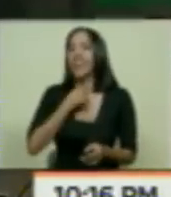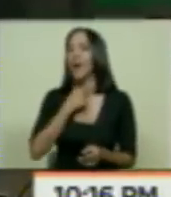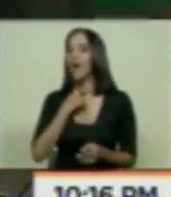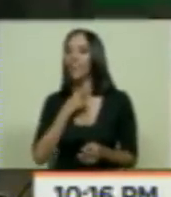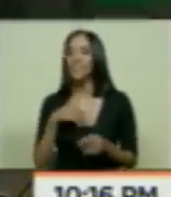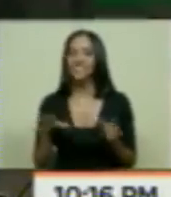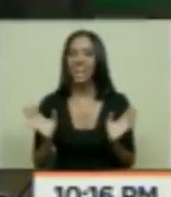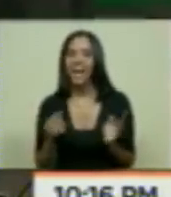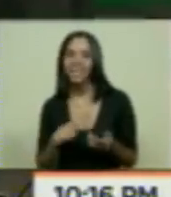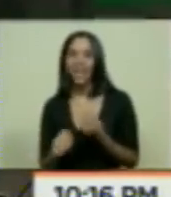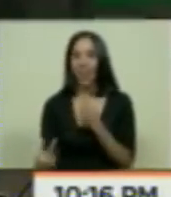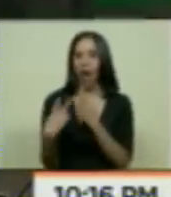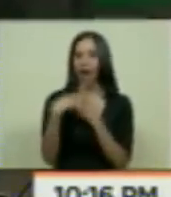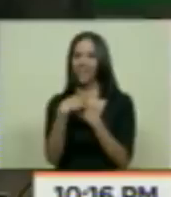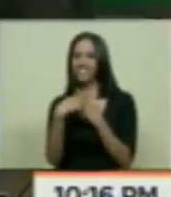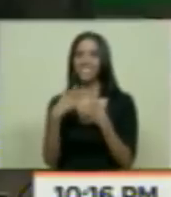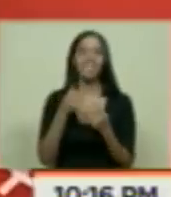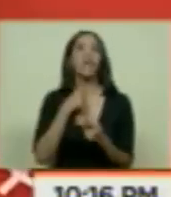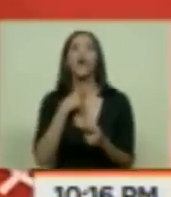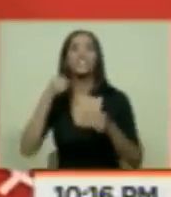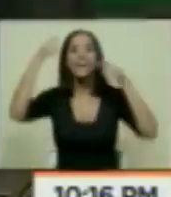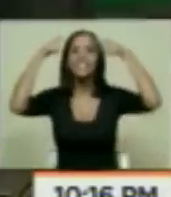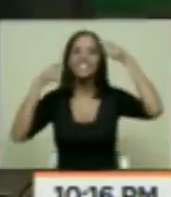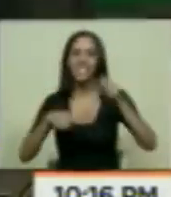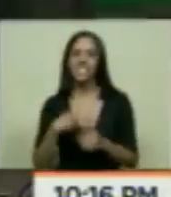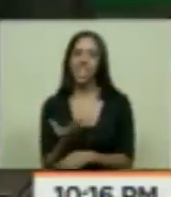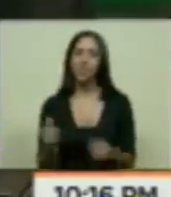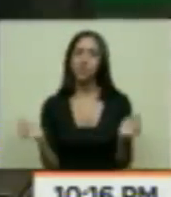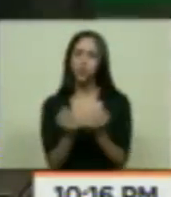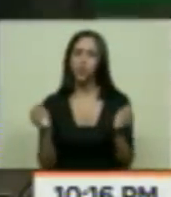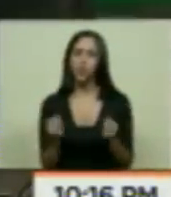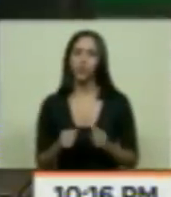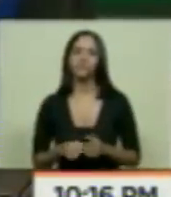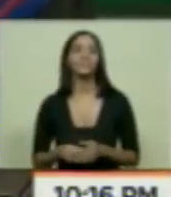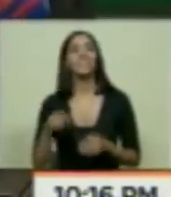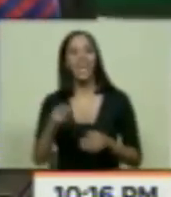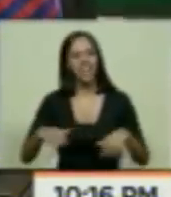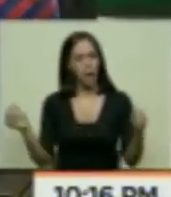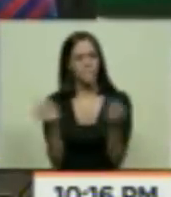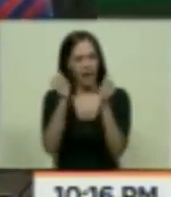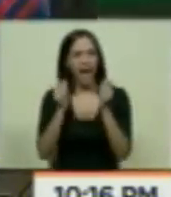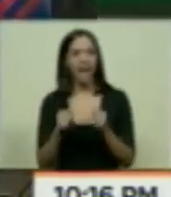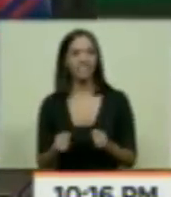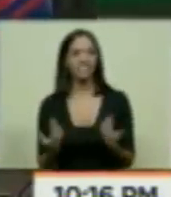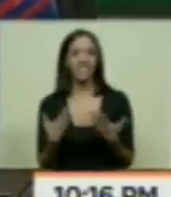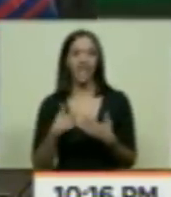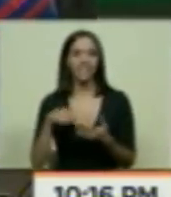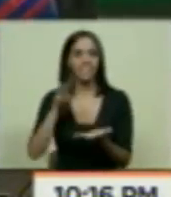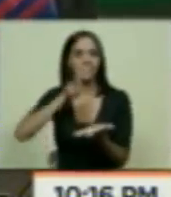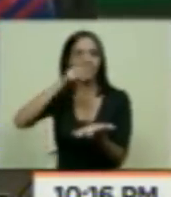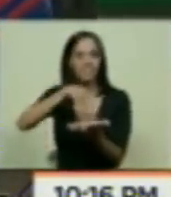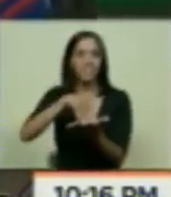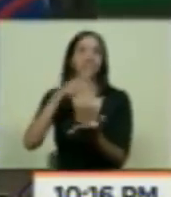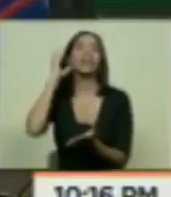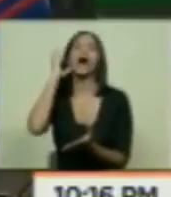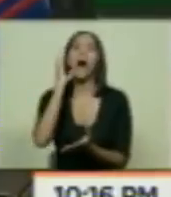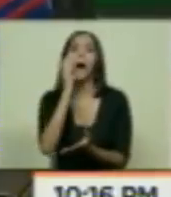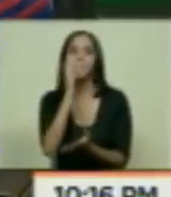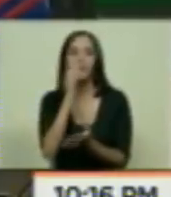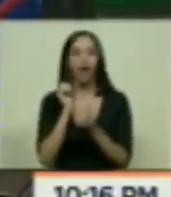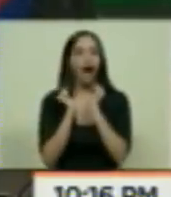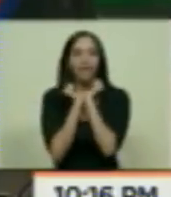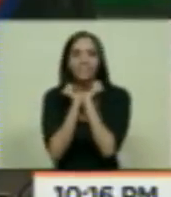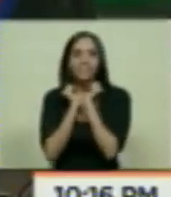Le gusta que lo atosiguen, le gusta que el chavismo le dé duro. Le dieron duro y todavía no se ha levantado Capriles Radoski desde donde